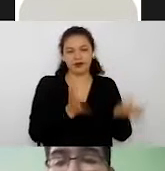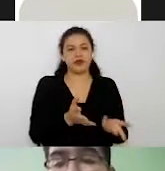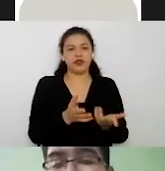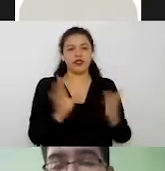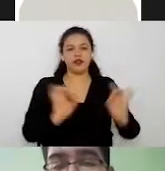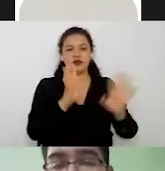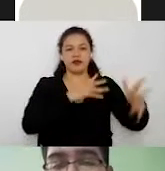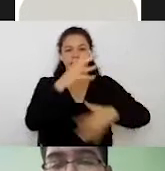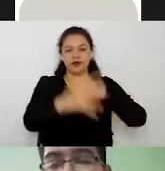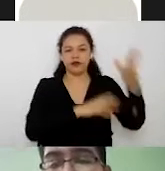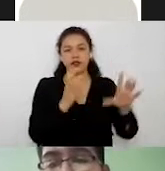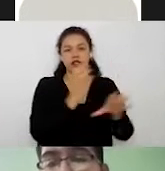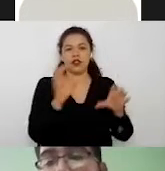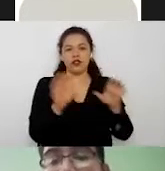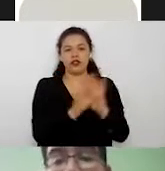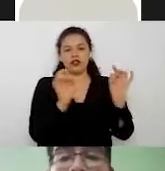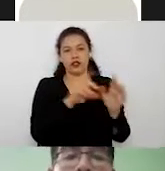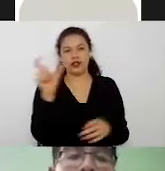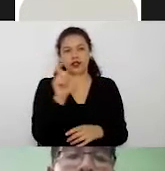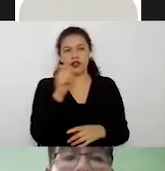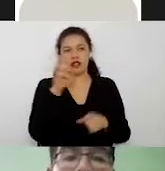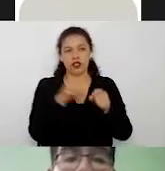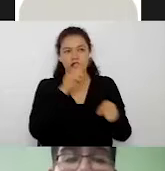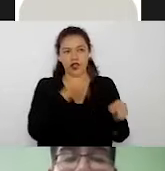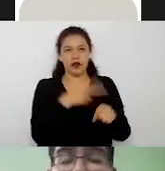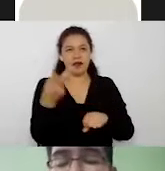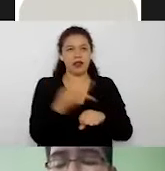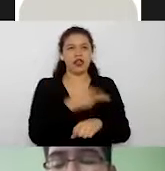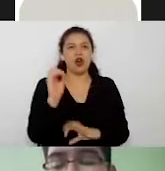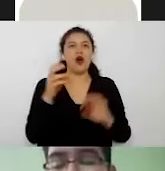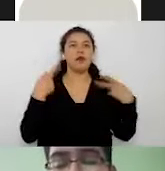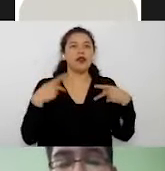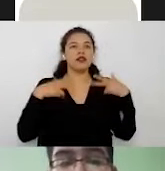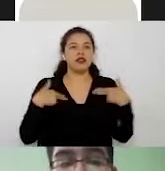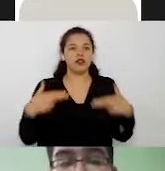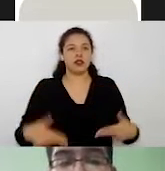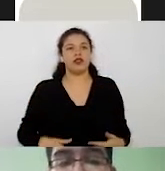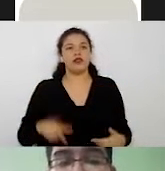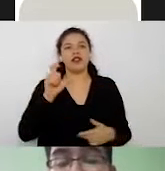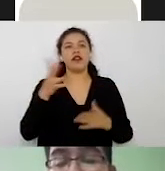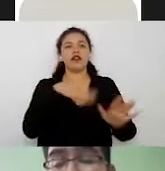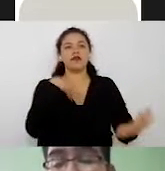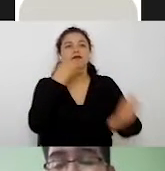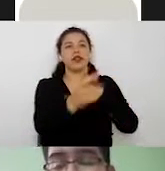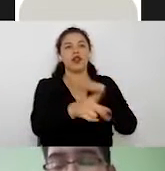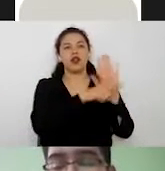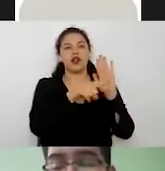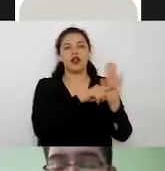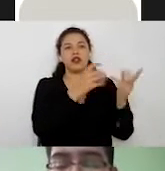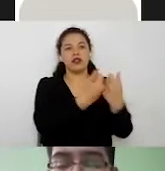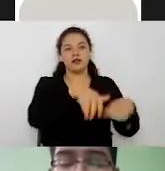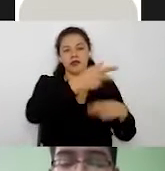son aquellos acontecimientos provocados por la naturaleza o por el ser humano que pueden tener un impacto negativo en un sistema social o en un